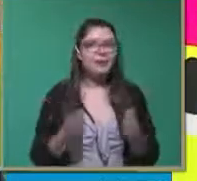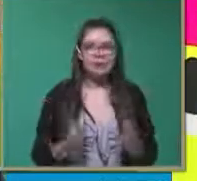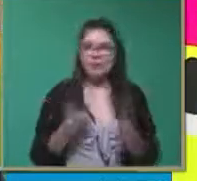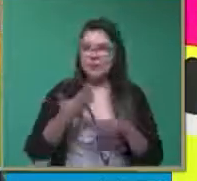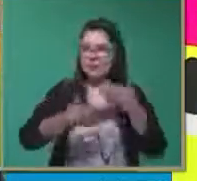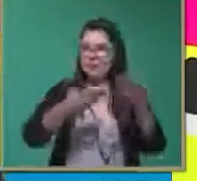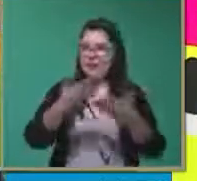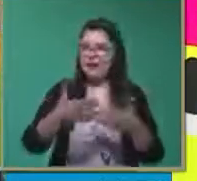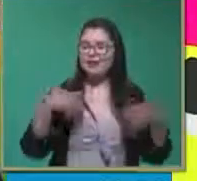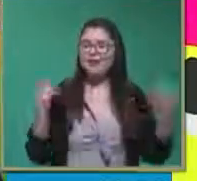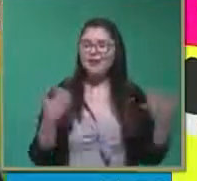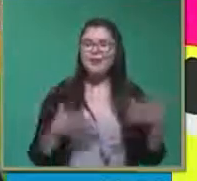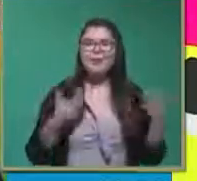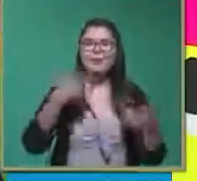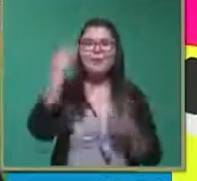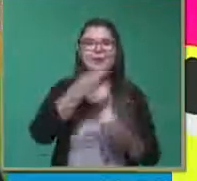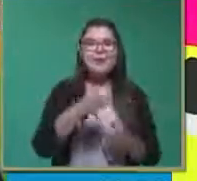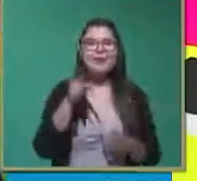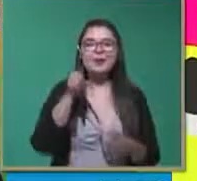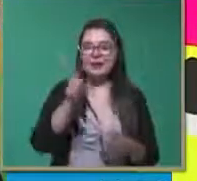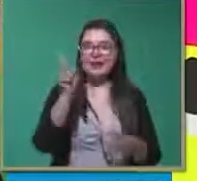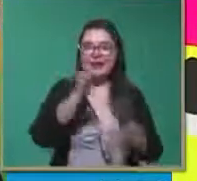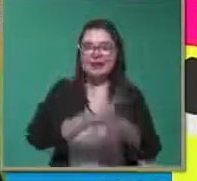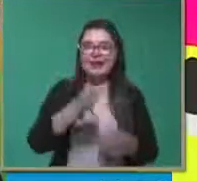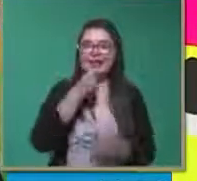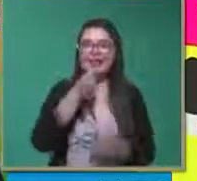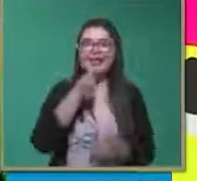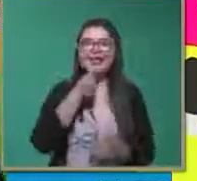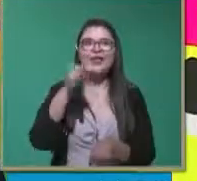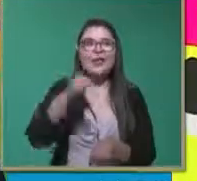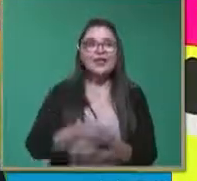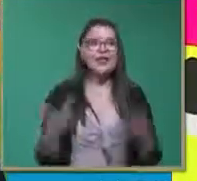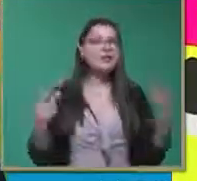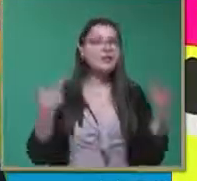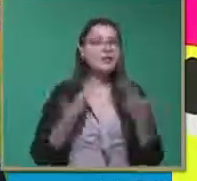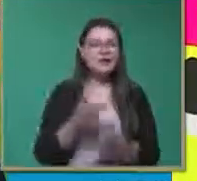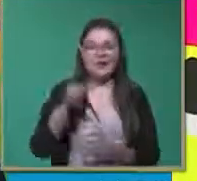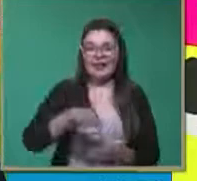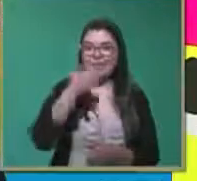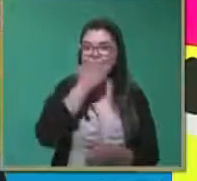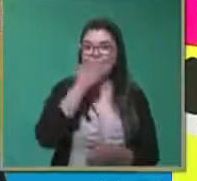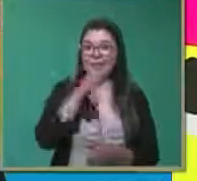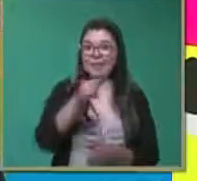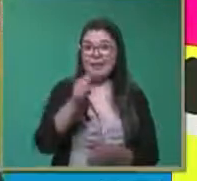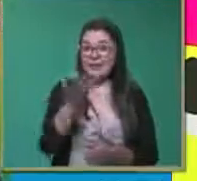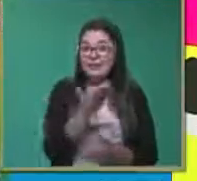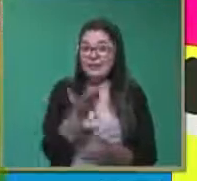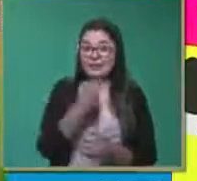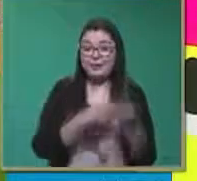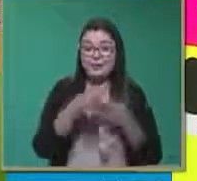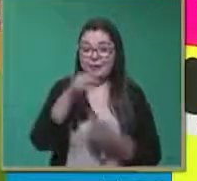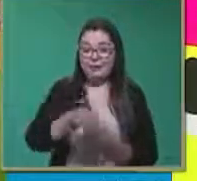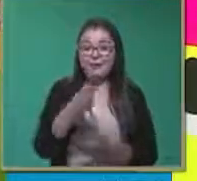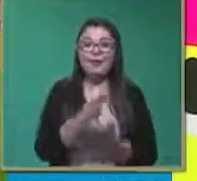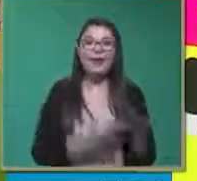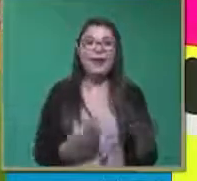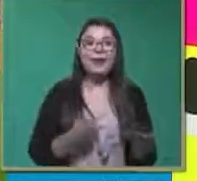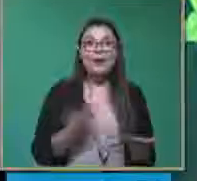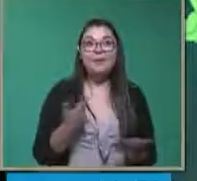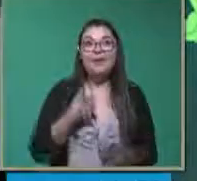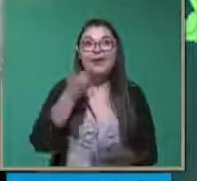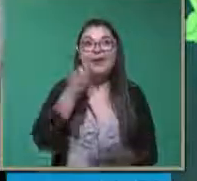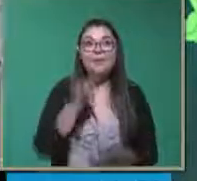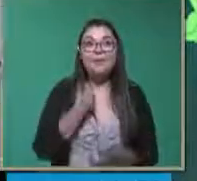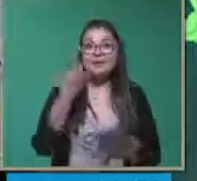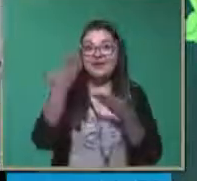próximo sábado, que es el Día del Niño. Y pues aquí tus maestras de Escuela TV y todos los que hacemos este programa posible, no tenemos otra cosa más que desearte